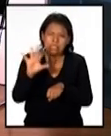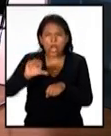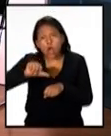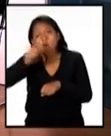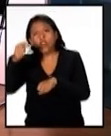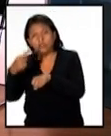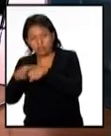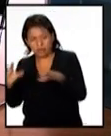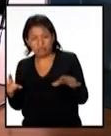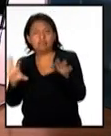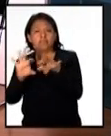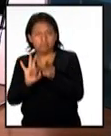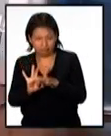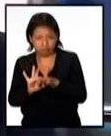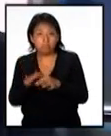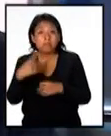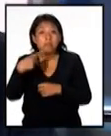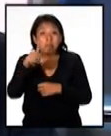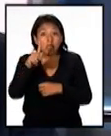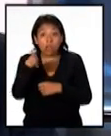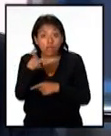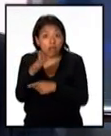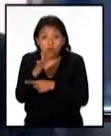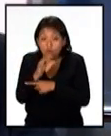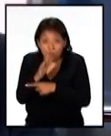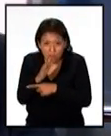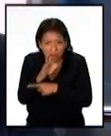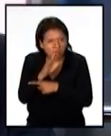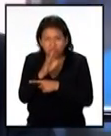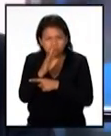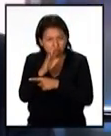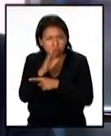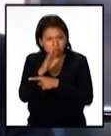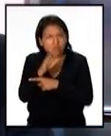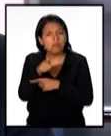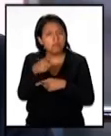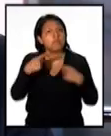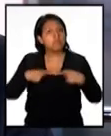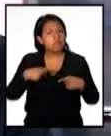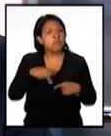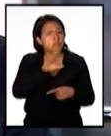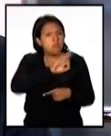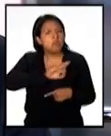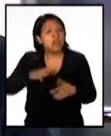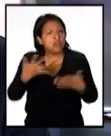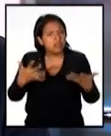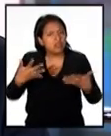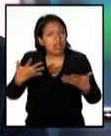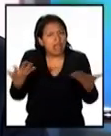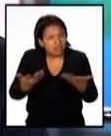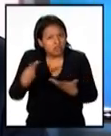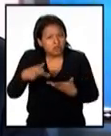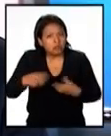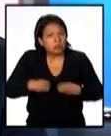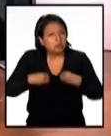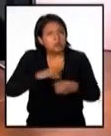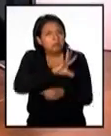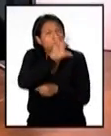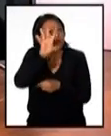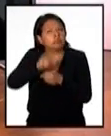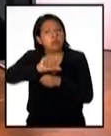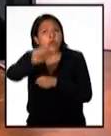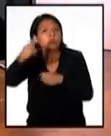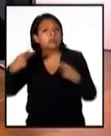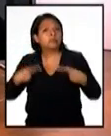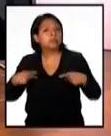enfermedades, no es una incapacidad y no imposibilita a las personas para desarrollarse plenamente como las demás. Hay